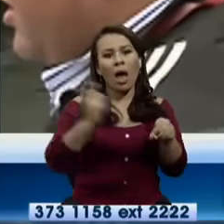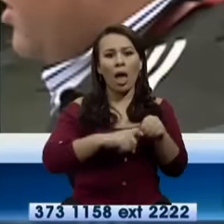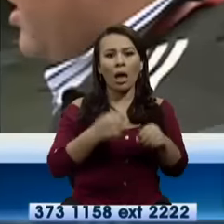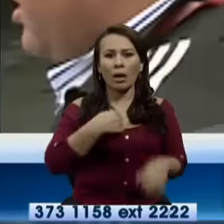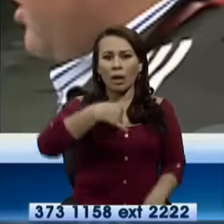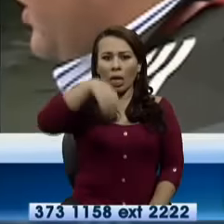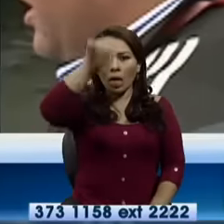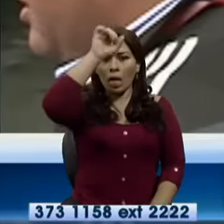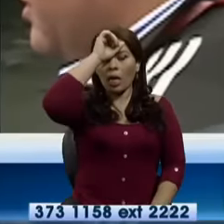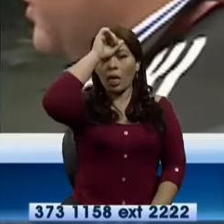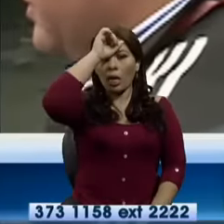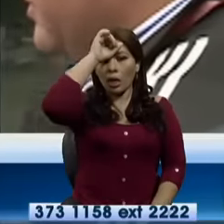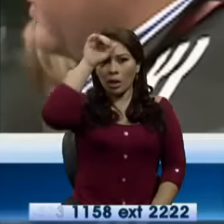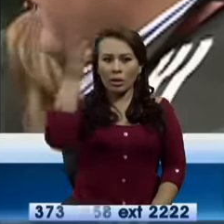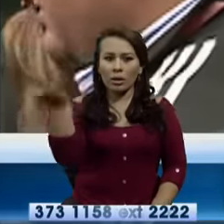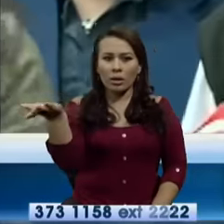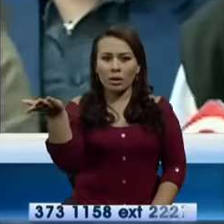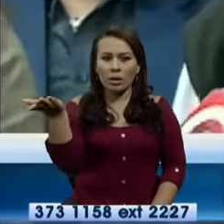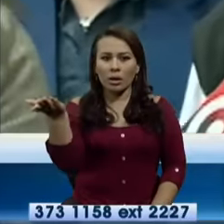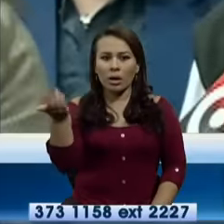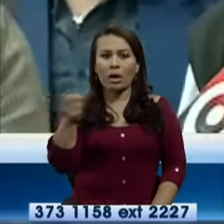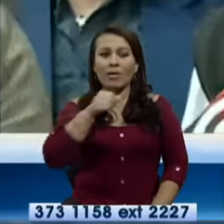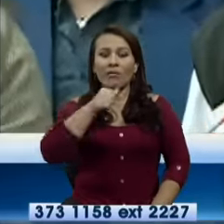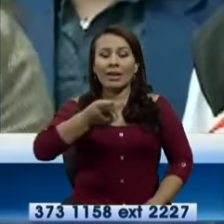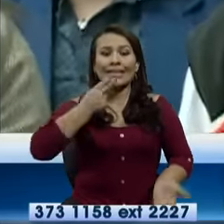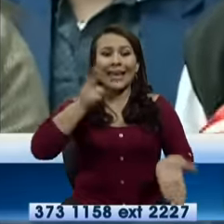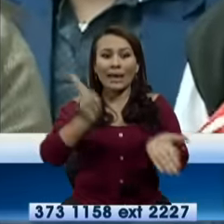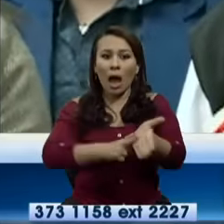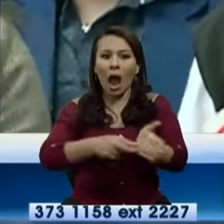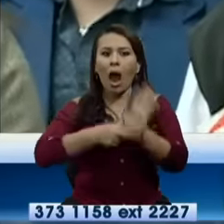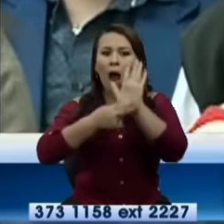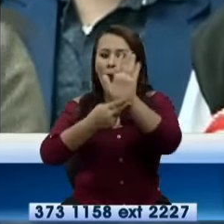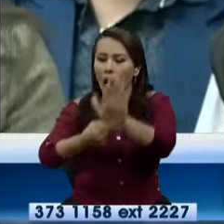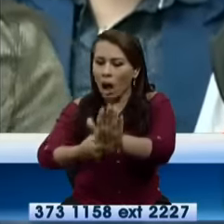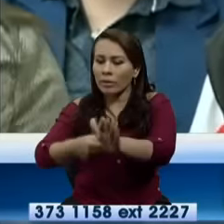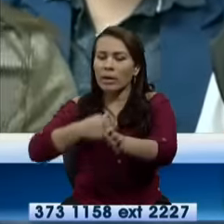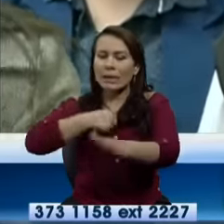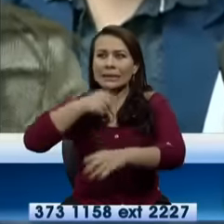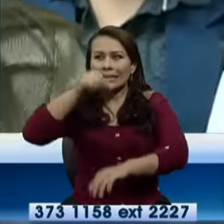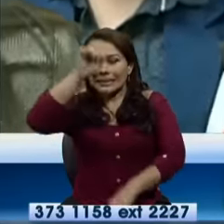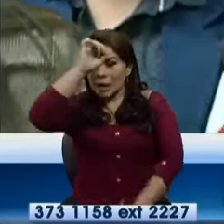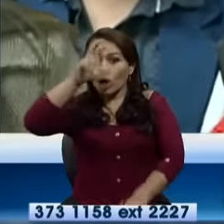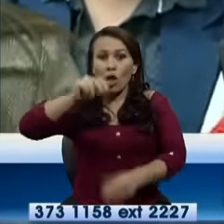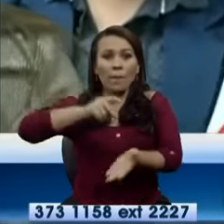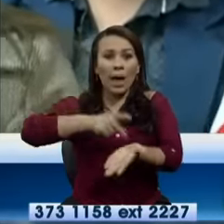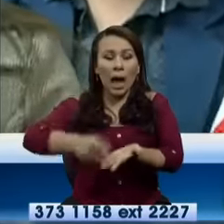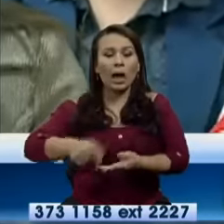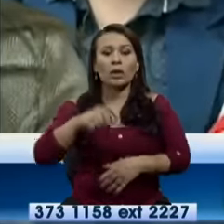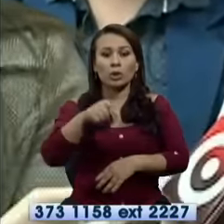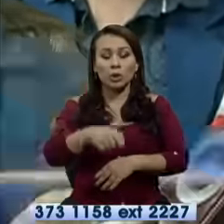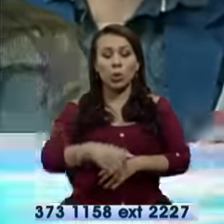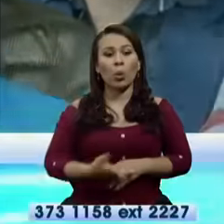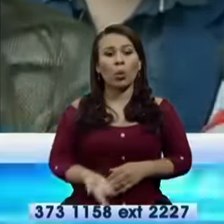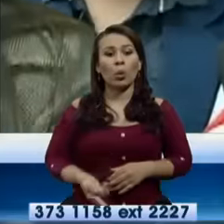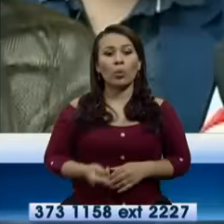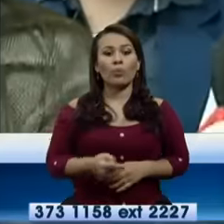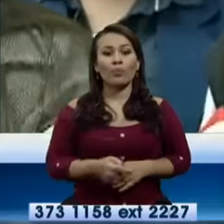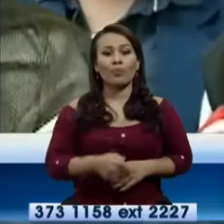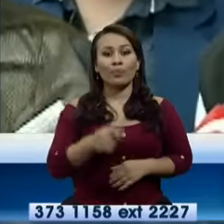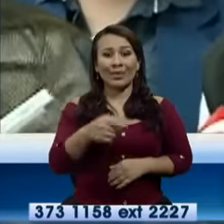sino hasta que debieron matricular sus vehículos al rato que yo me acerco Ya pasé la revisión me dic no prácticamente